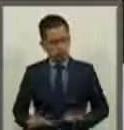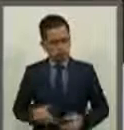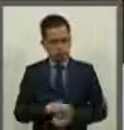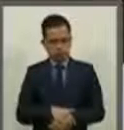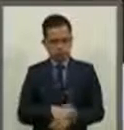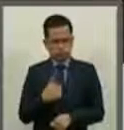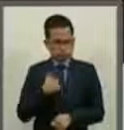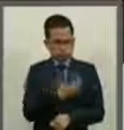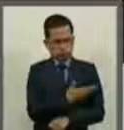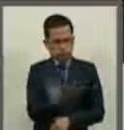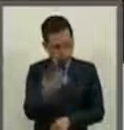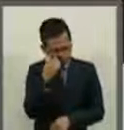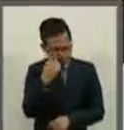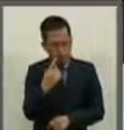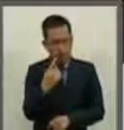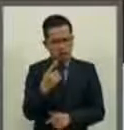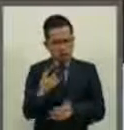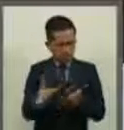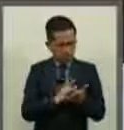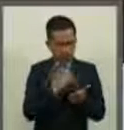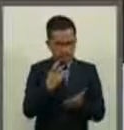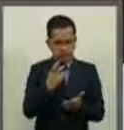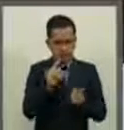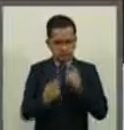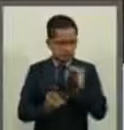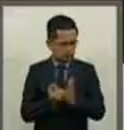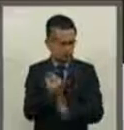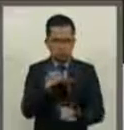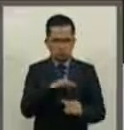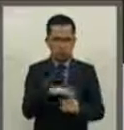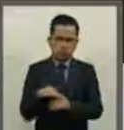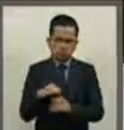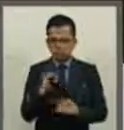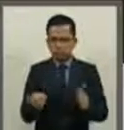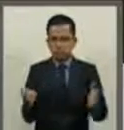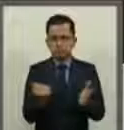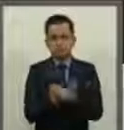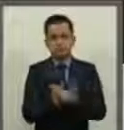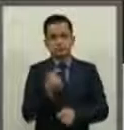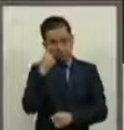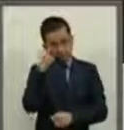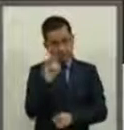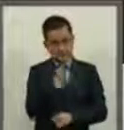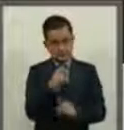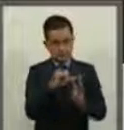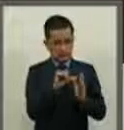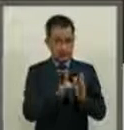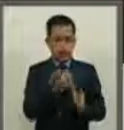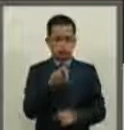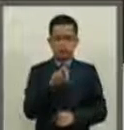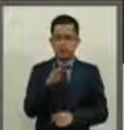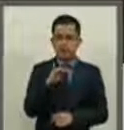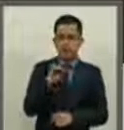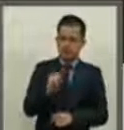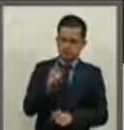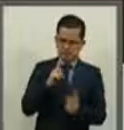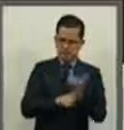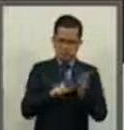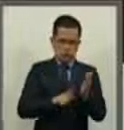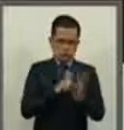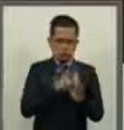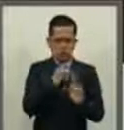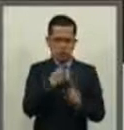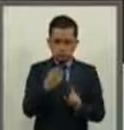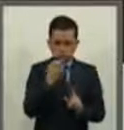a aprobar este dictamen, pues la propuesta que reforma el artículo 30 bis de la Ley Orgánica, estaremos abonando a